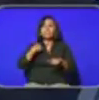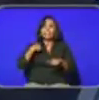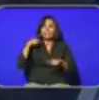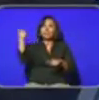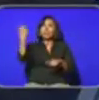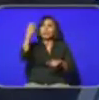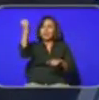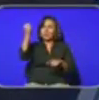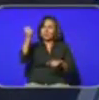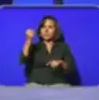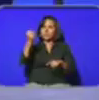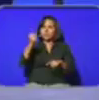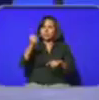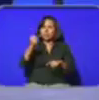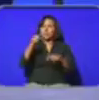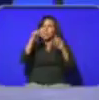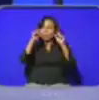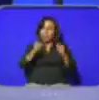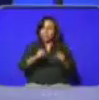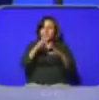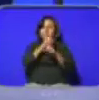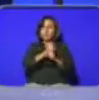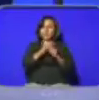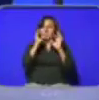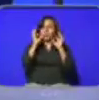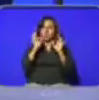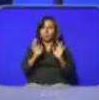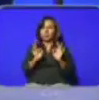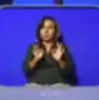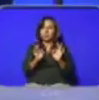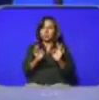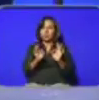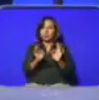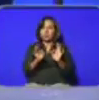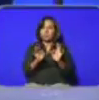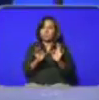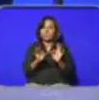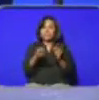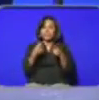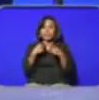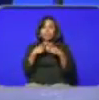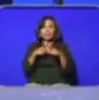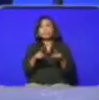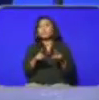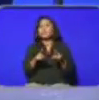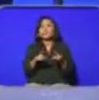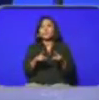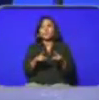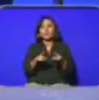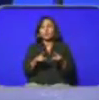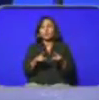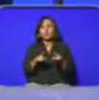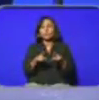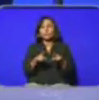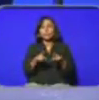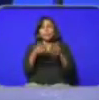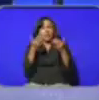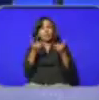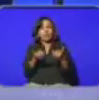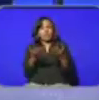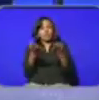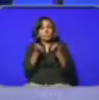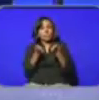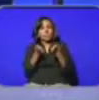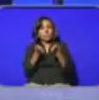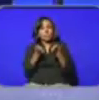bien. Por eso la importancia de que los principales empleadores de este país estén en este proyecto,